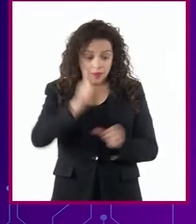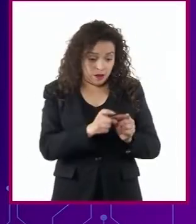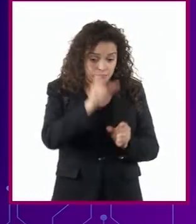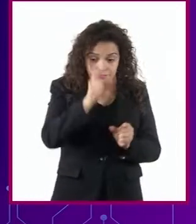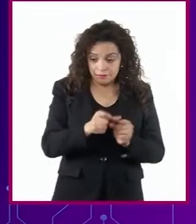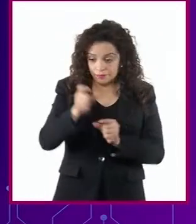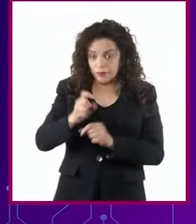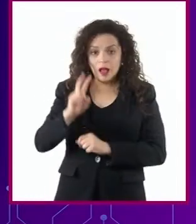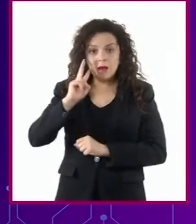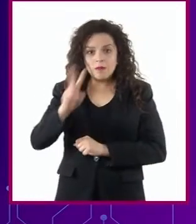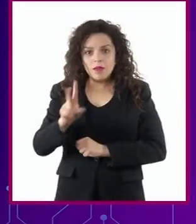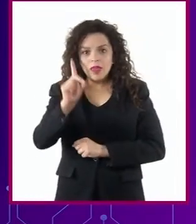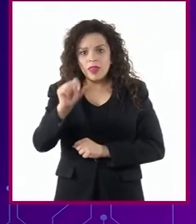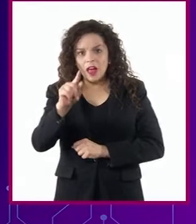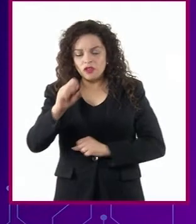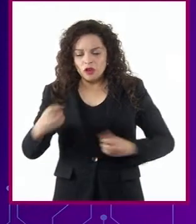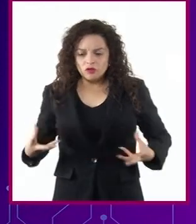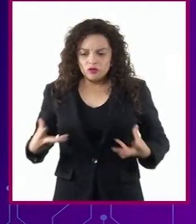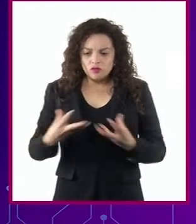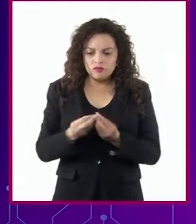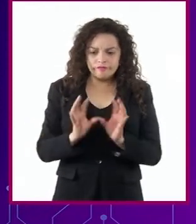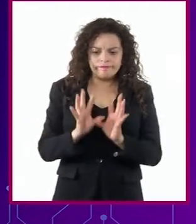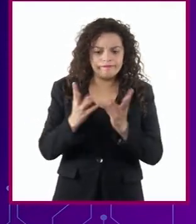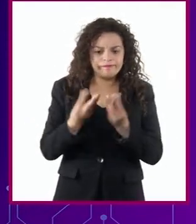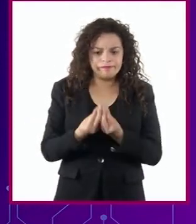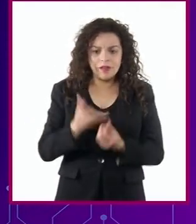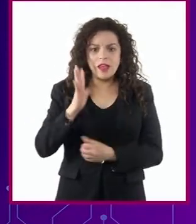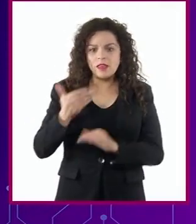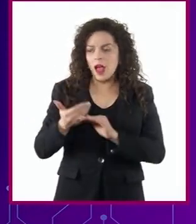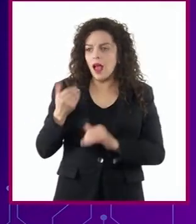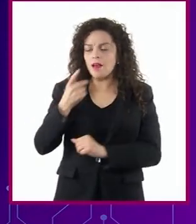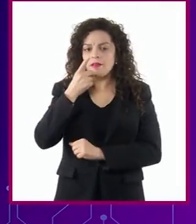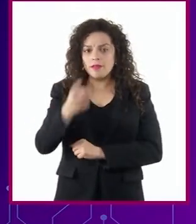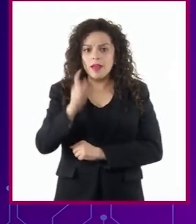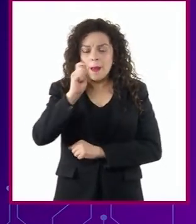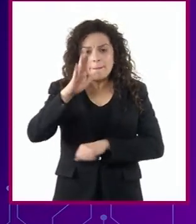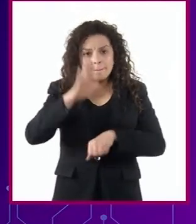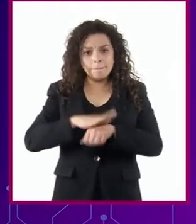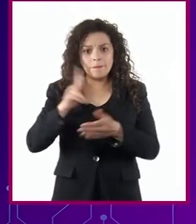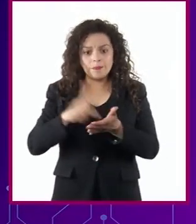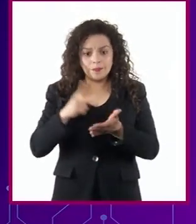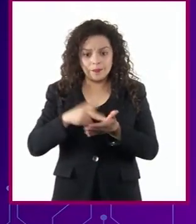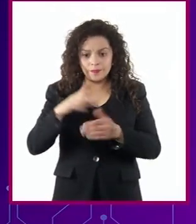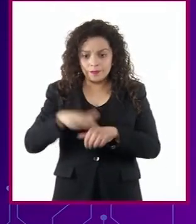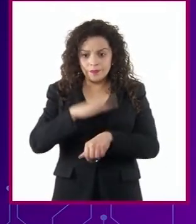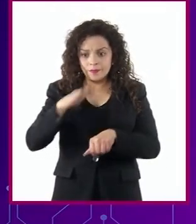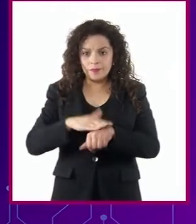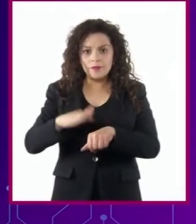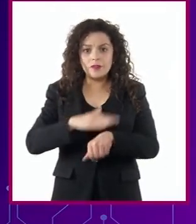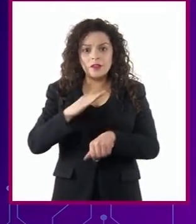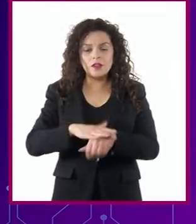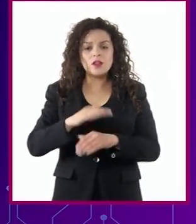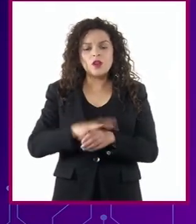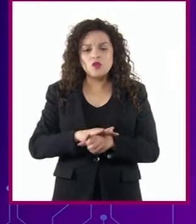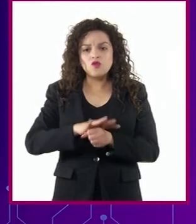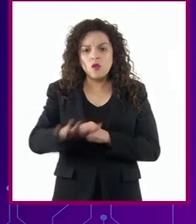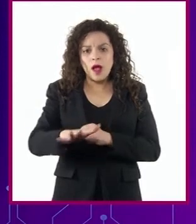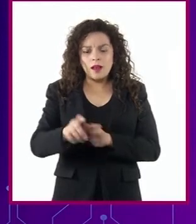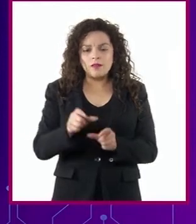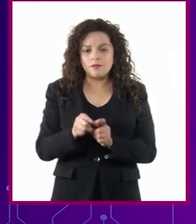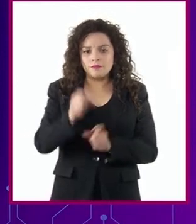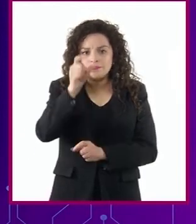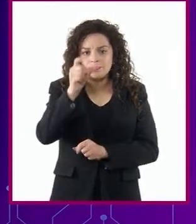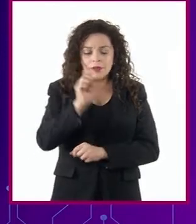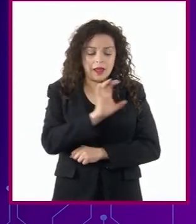agrupados. Ya se había comentado que las puntuaciones de mayor frecuencia se encuentran en el intervalo 30 a